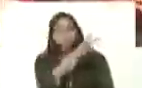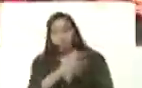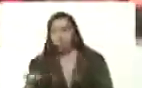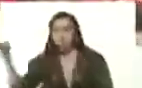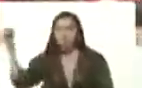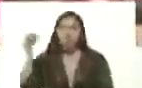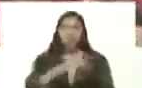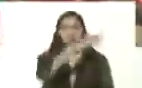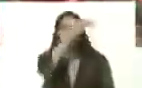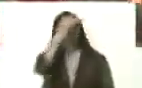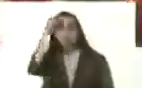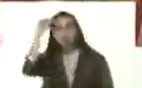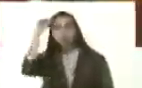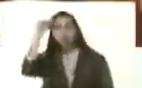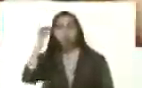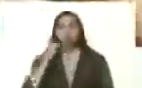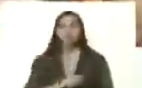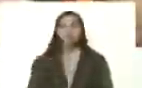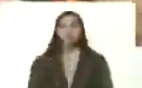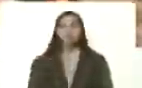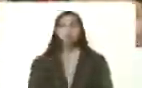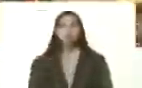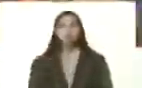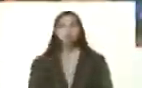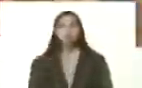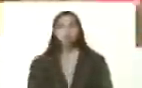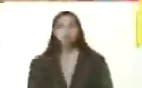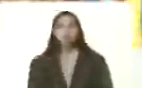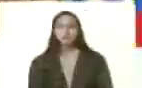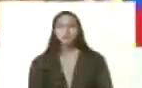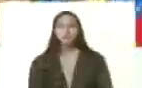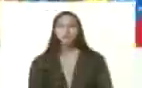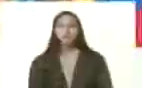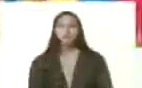más Trump, no más Trump.